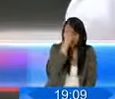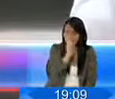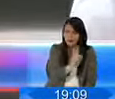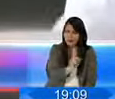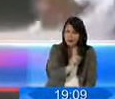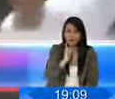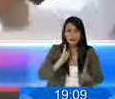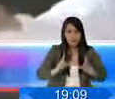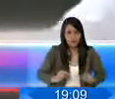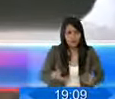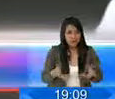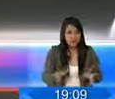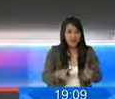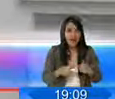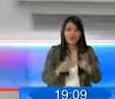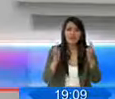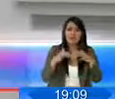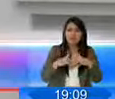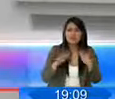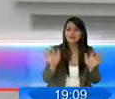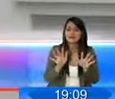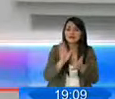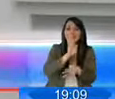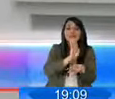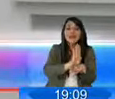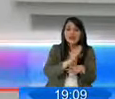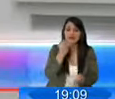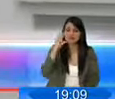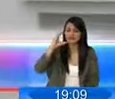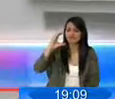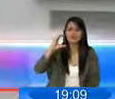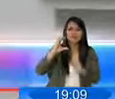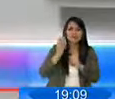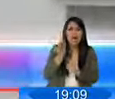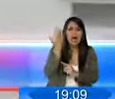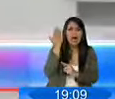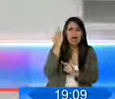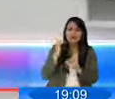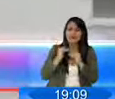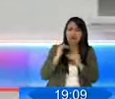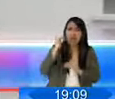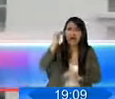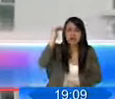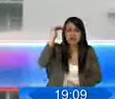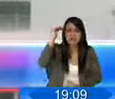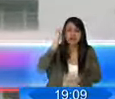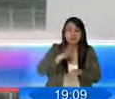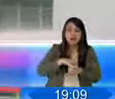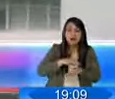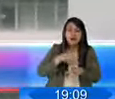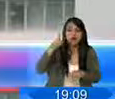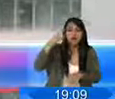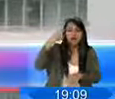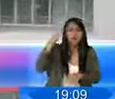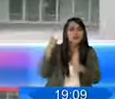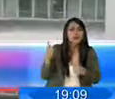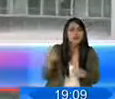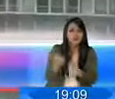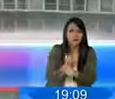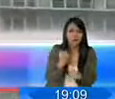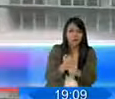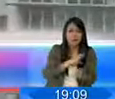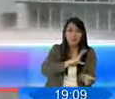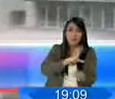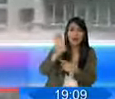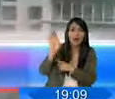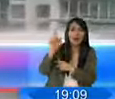en la salud, que va a quebrar. Que el IES mantiene una liquidez nunca antes vista, que todo eso se debe al trabajo del gobierno y que las críticas son por